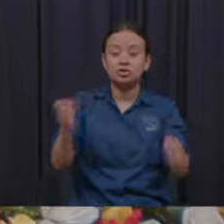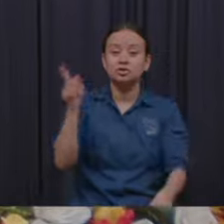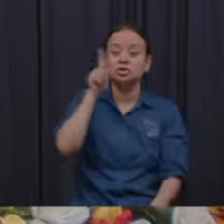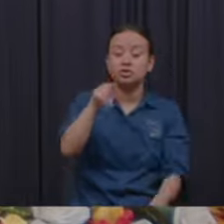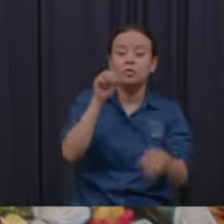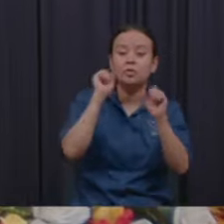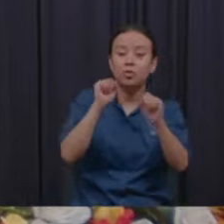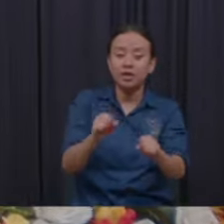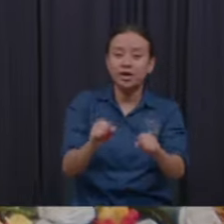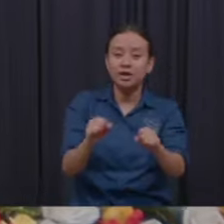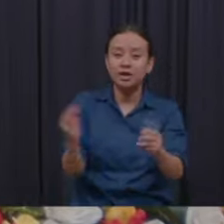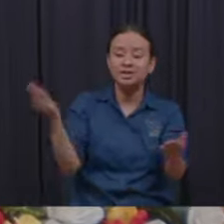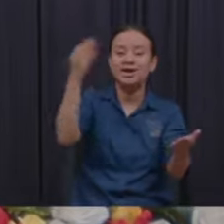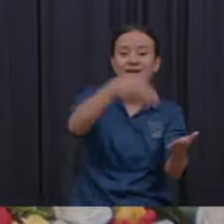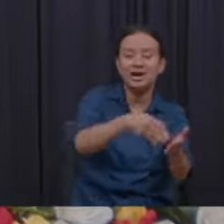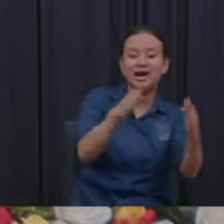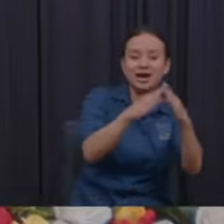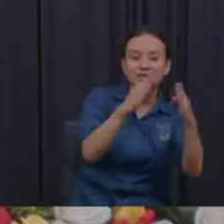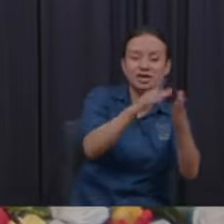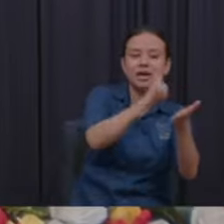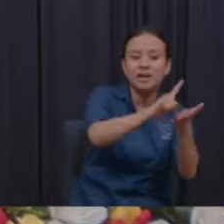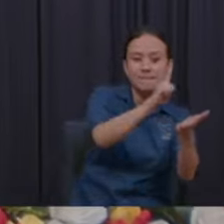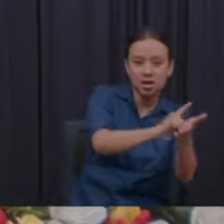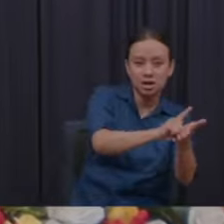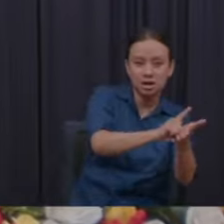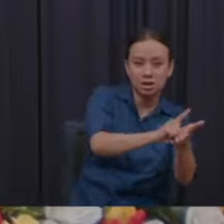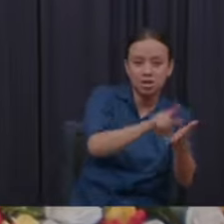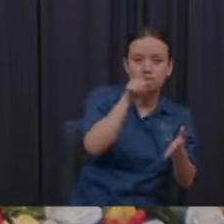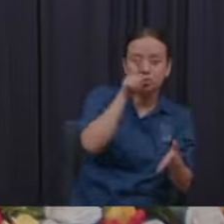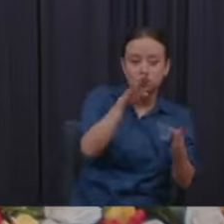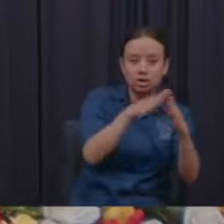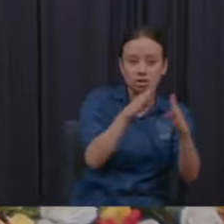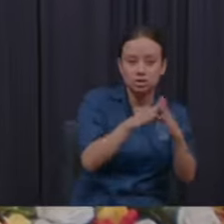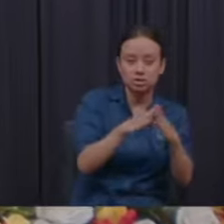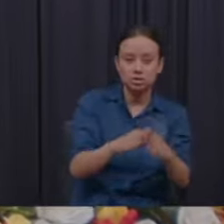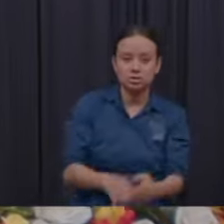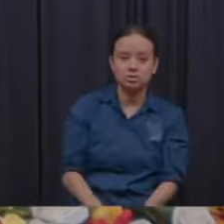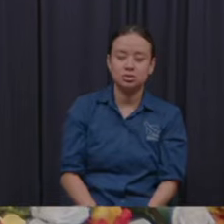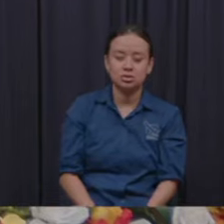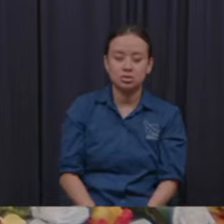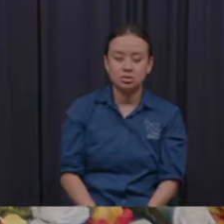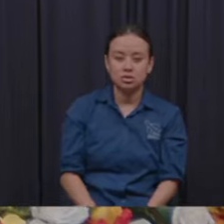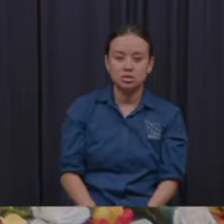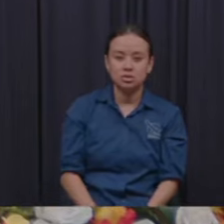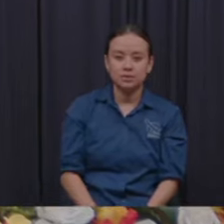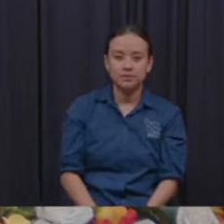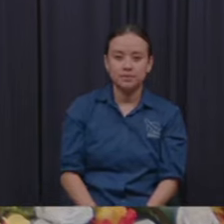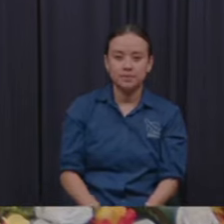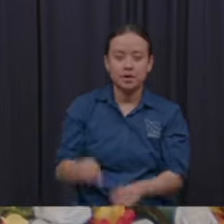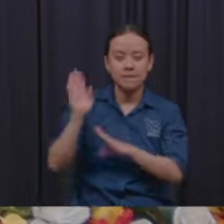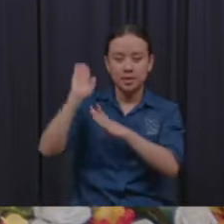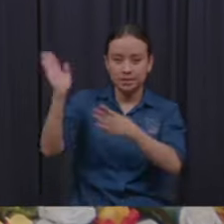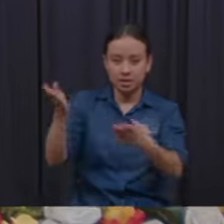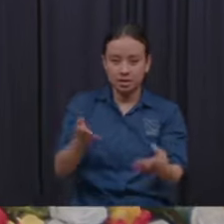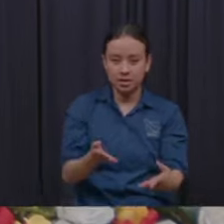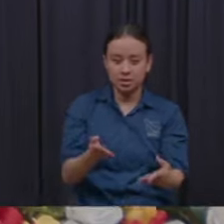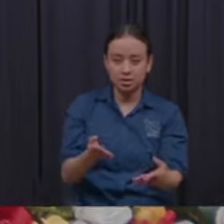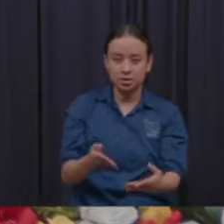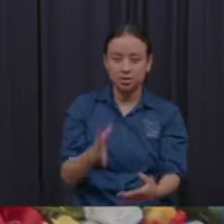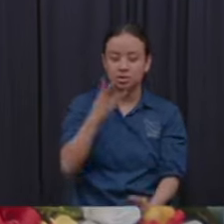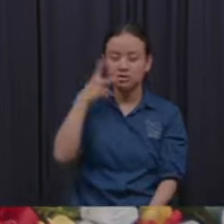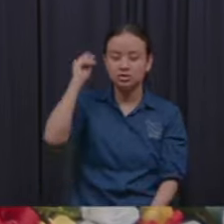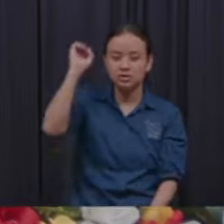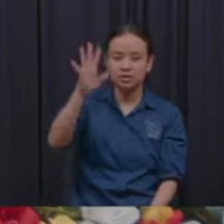habilitado para poder ir a limpiar su casa. Aquí viene una persona, bienvenida, Dios le